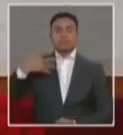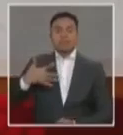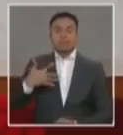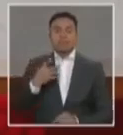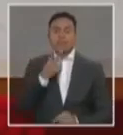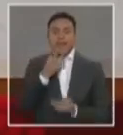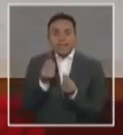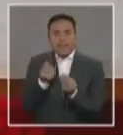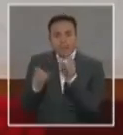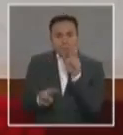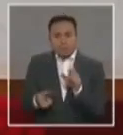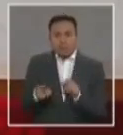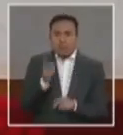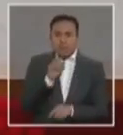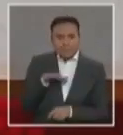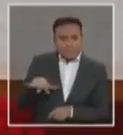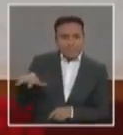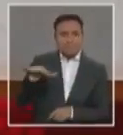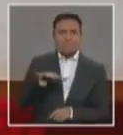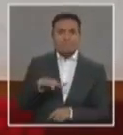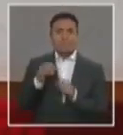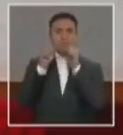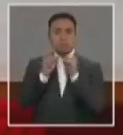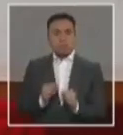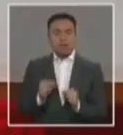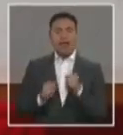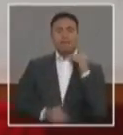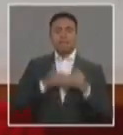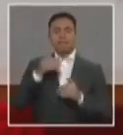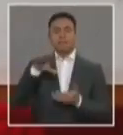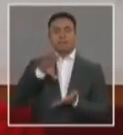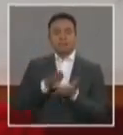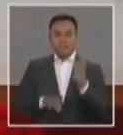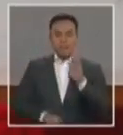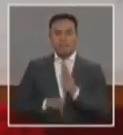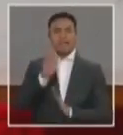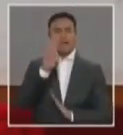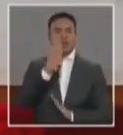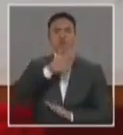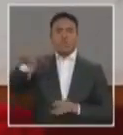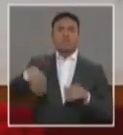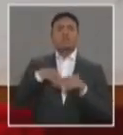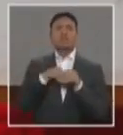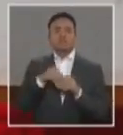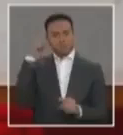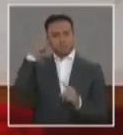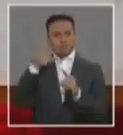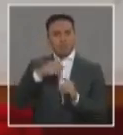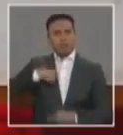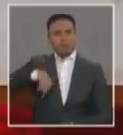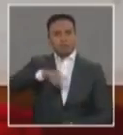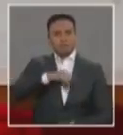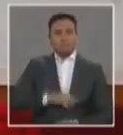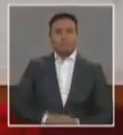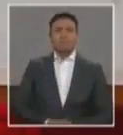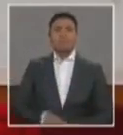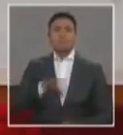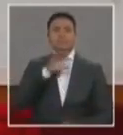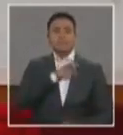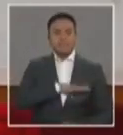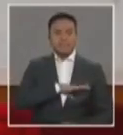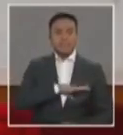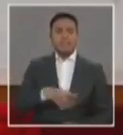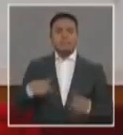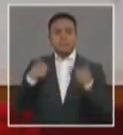principalmente por lo que eh Por los dichos del presidente de la república por los dichos de la ministra Camila Vallejo por los dichos que tiene